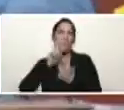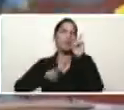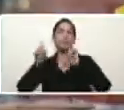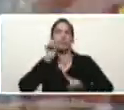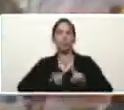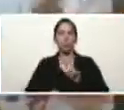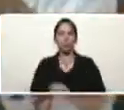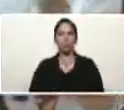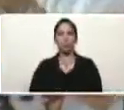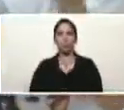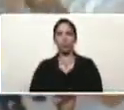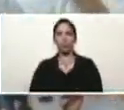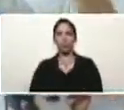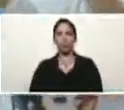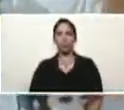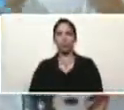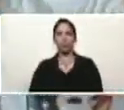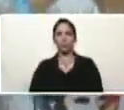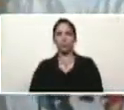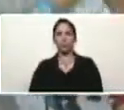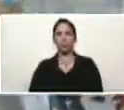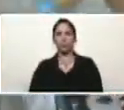mentiroso, por farsante,